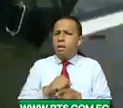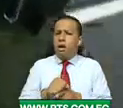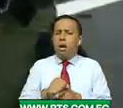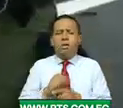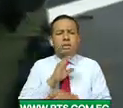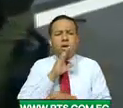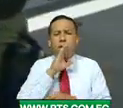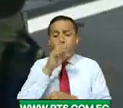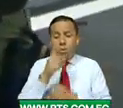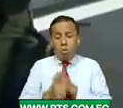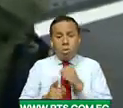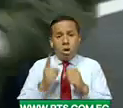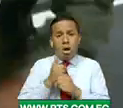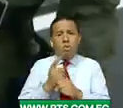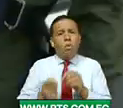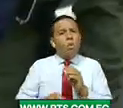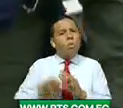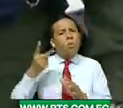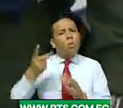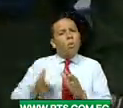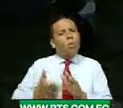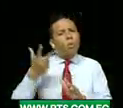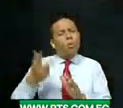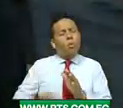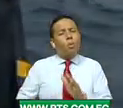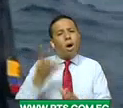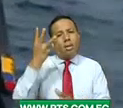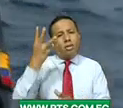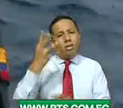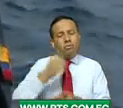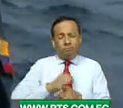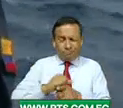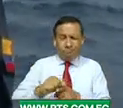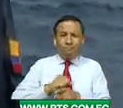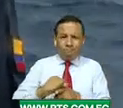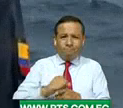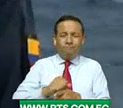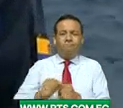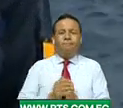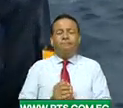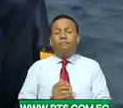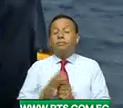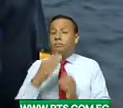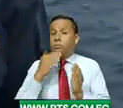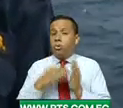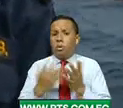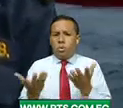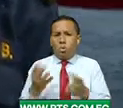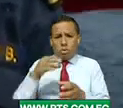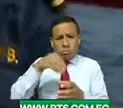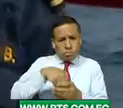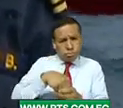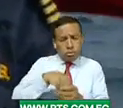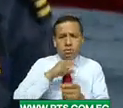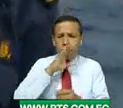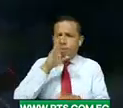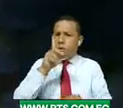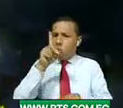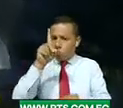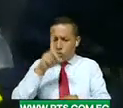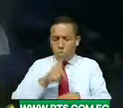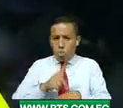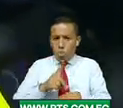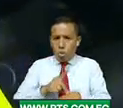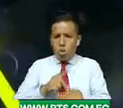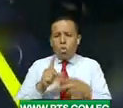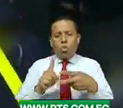así estar preparados en estas situaciones de peligro. Dentro de la dotación se embarca un médico, 2 enfermeros de combate, de tal